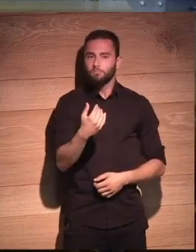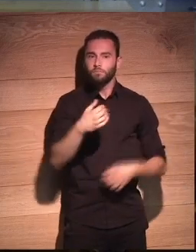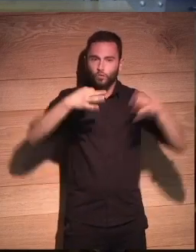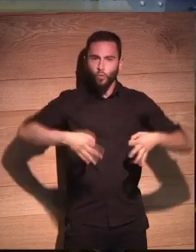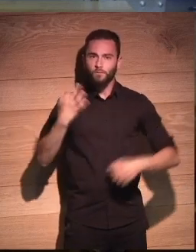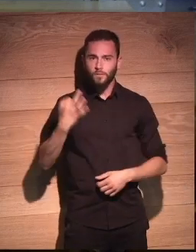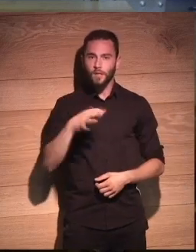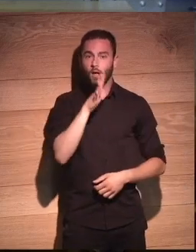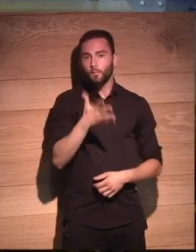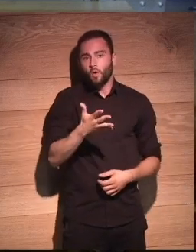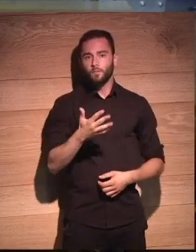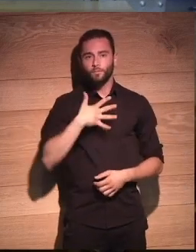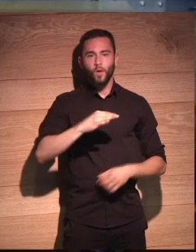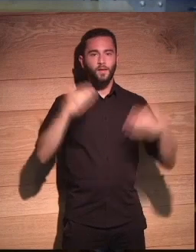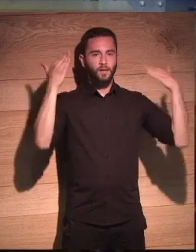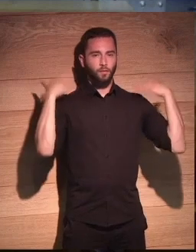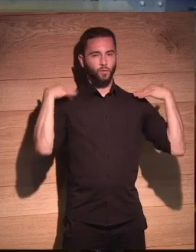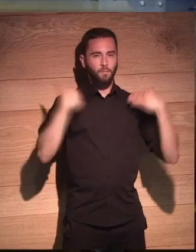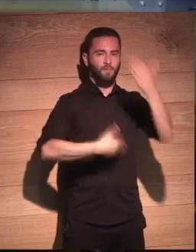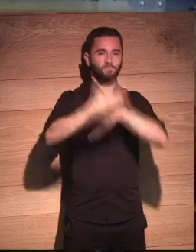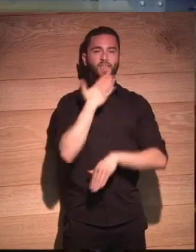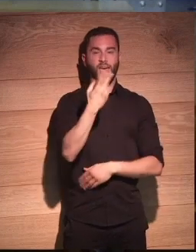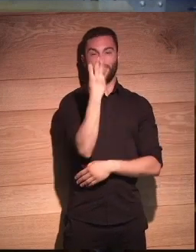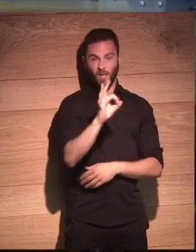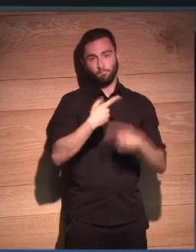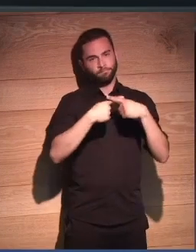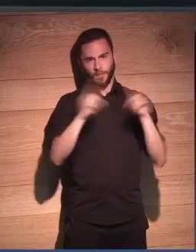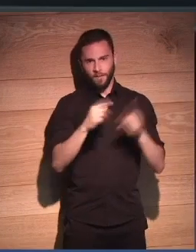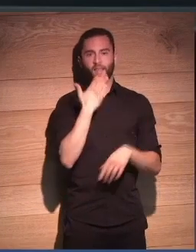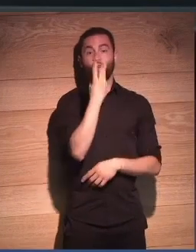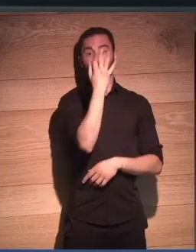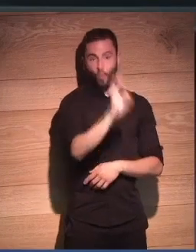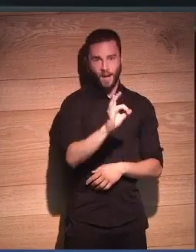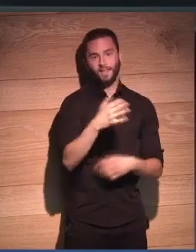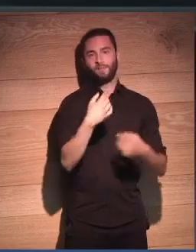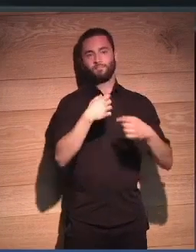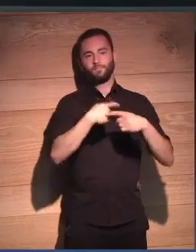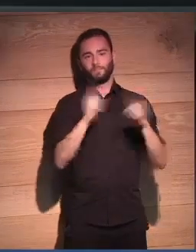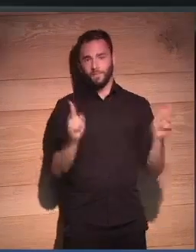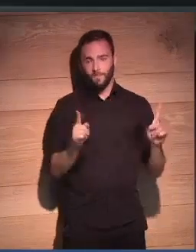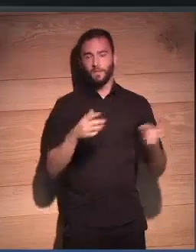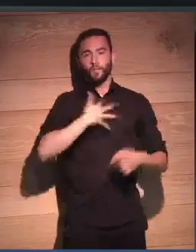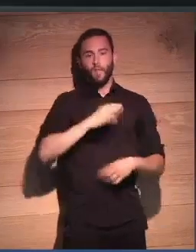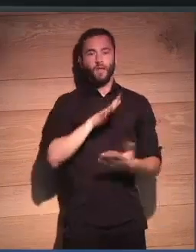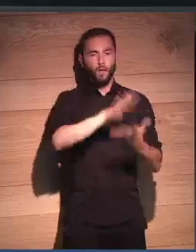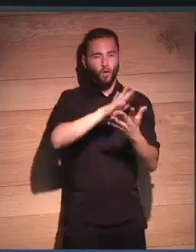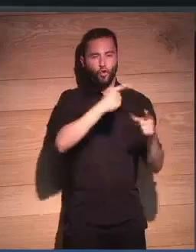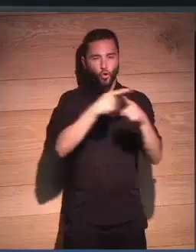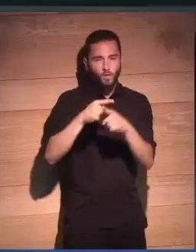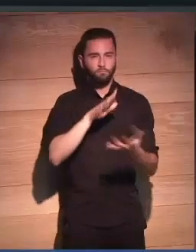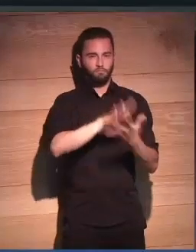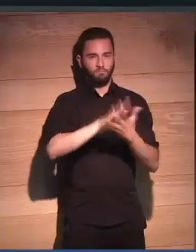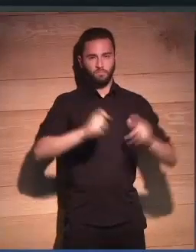porque igual ya no tenemos esas responsabilidades que teníamos a los 30, a los 40, ¿no? Igual resulta que nos podemos relajar con varias cosas que antes